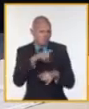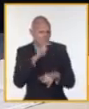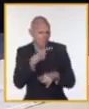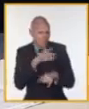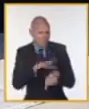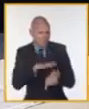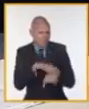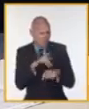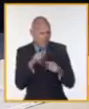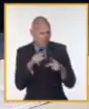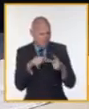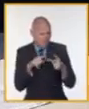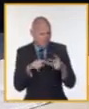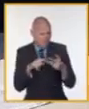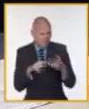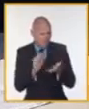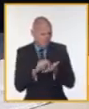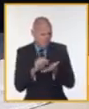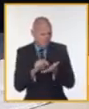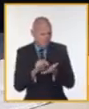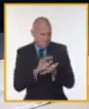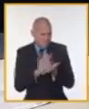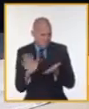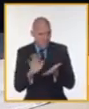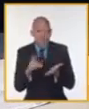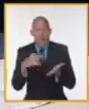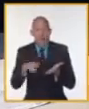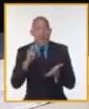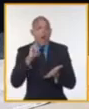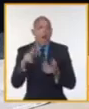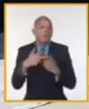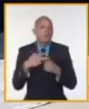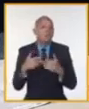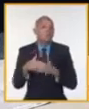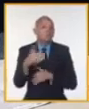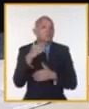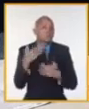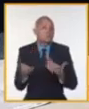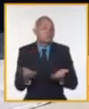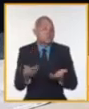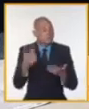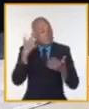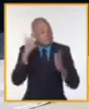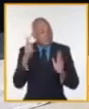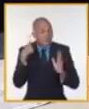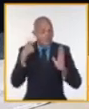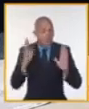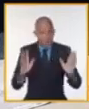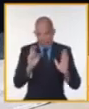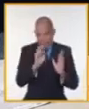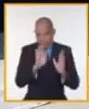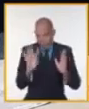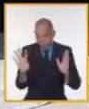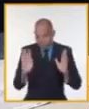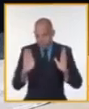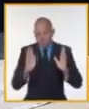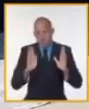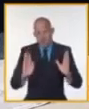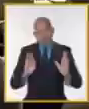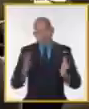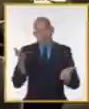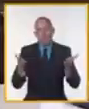del balance, un grupo de proyecciones que nos tiene que dar como resultado que el 2024 tiene que ser superior